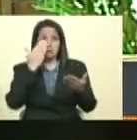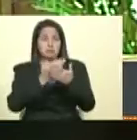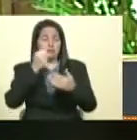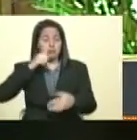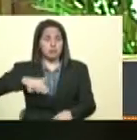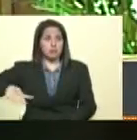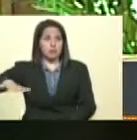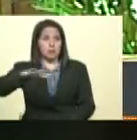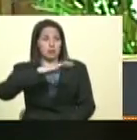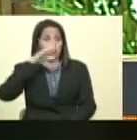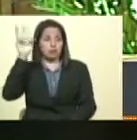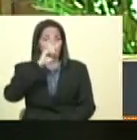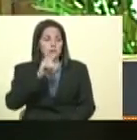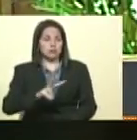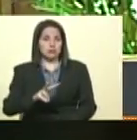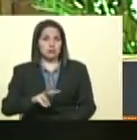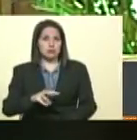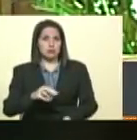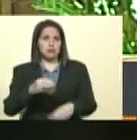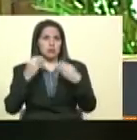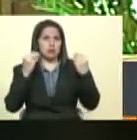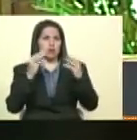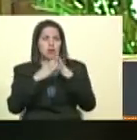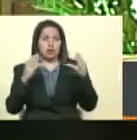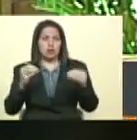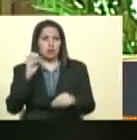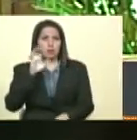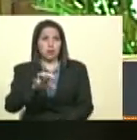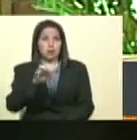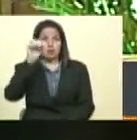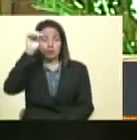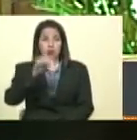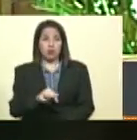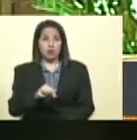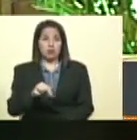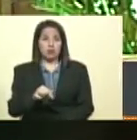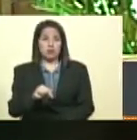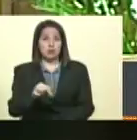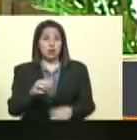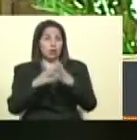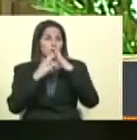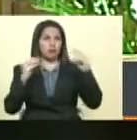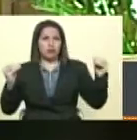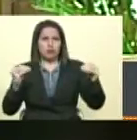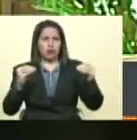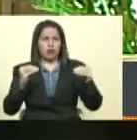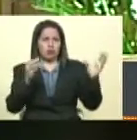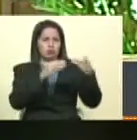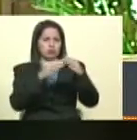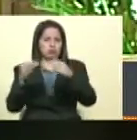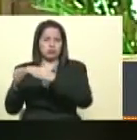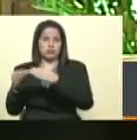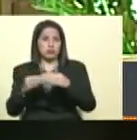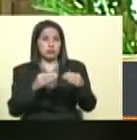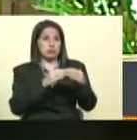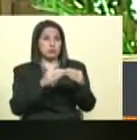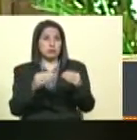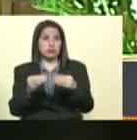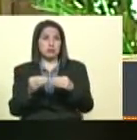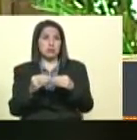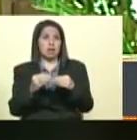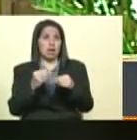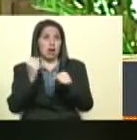y frente a los trabajadores y trabajadoras de todo el país, que hoy, al lado de todos los gremios, incorporan también a los